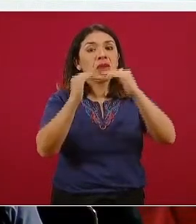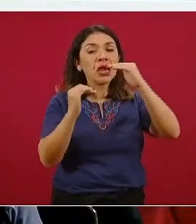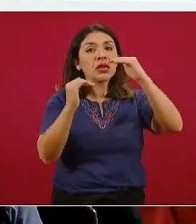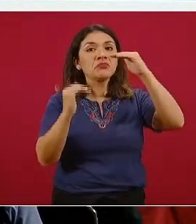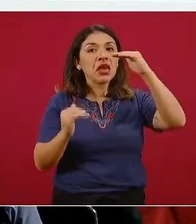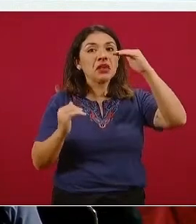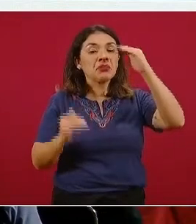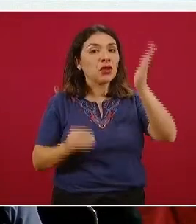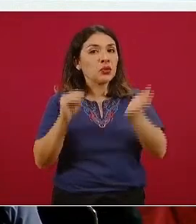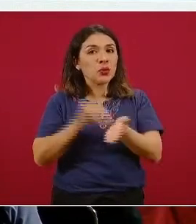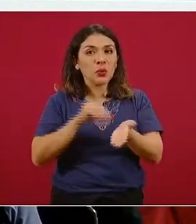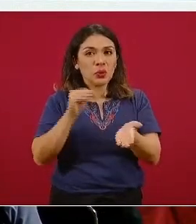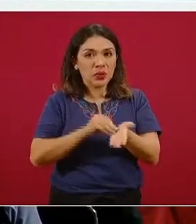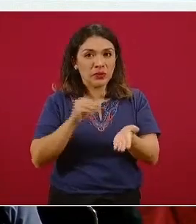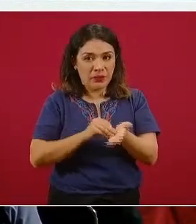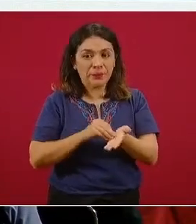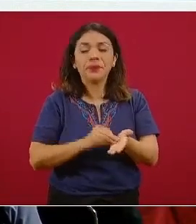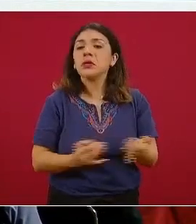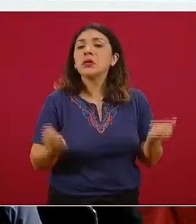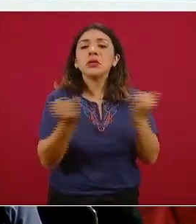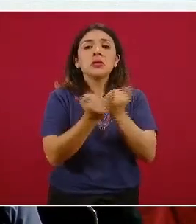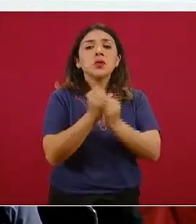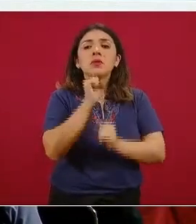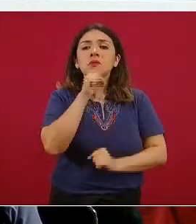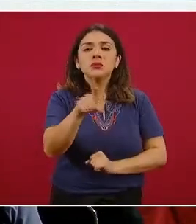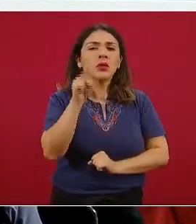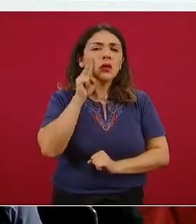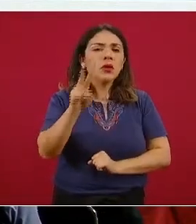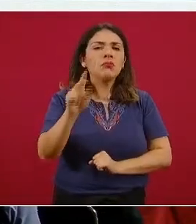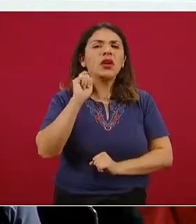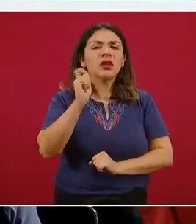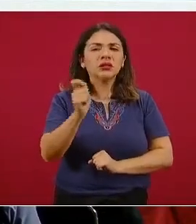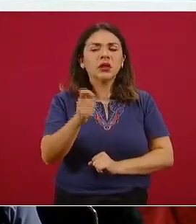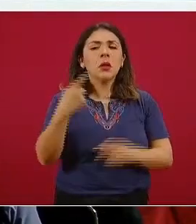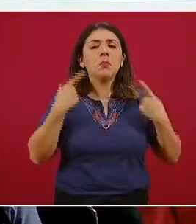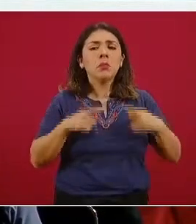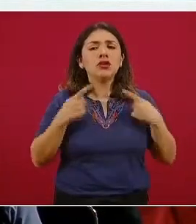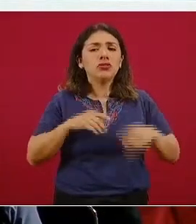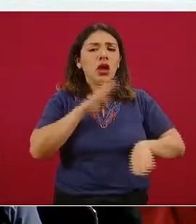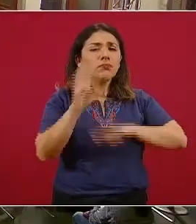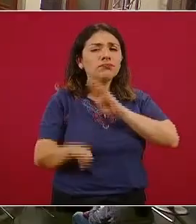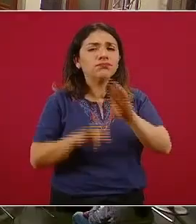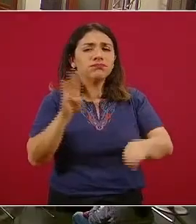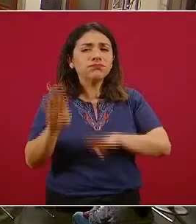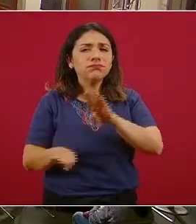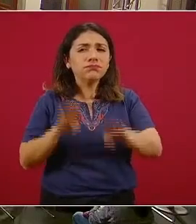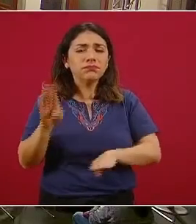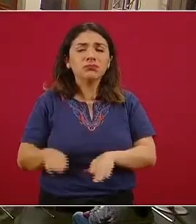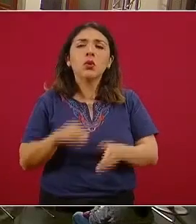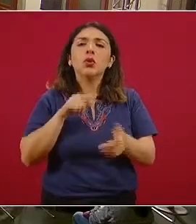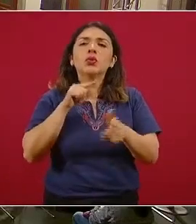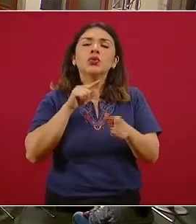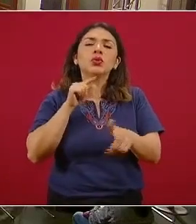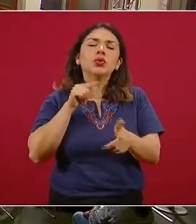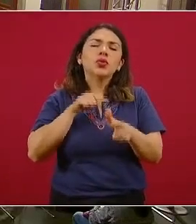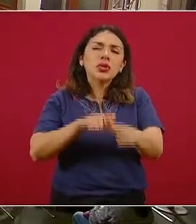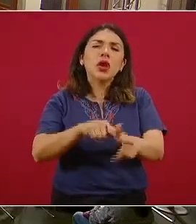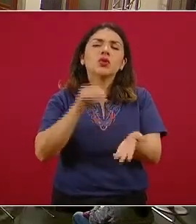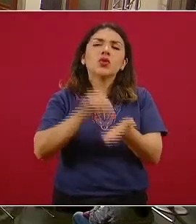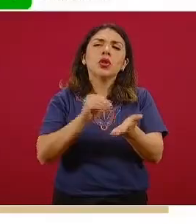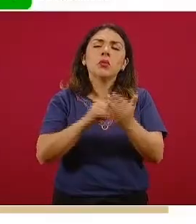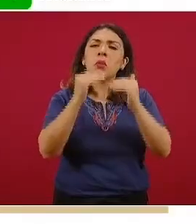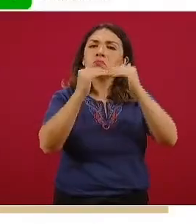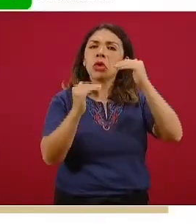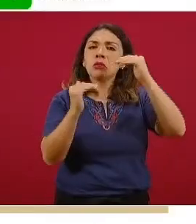tendencia descendente, al igual que lo que observamos en las defunciones, donde también continuamos teniendo una tendencia